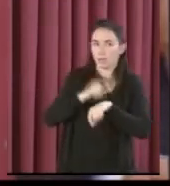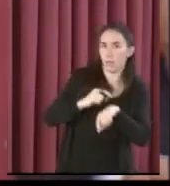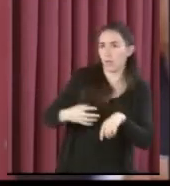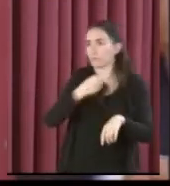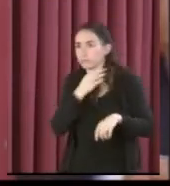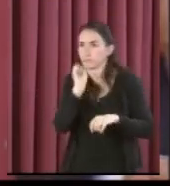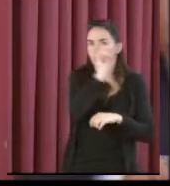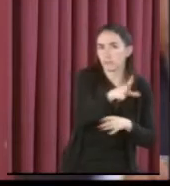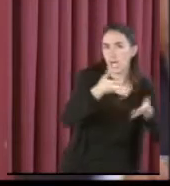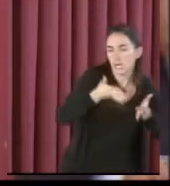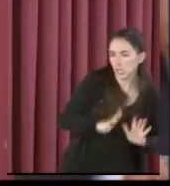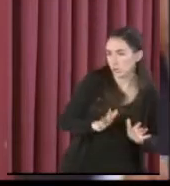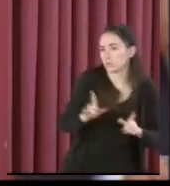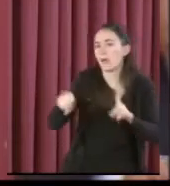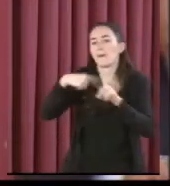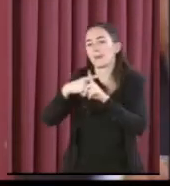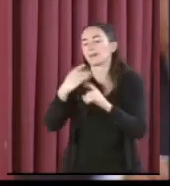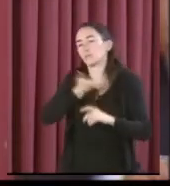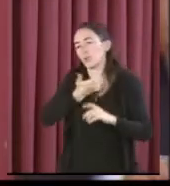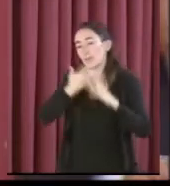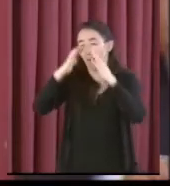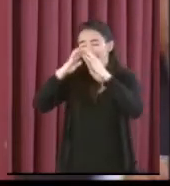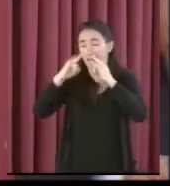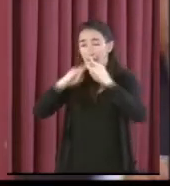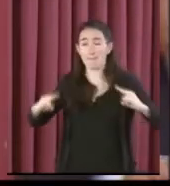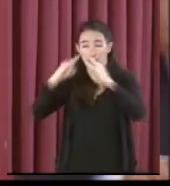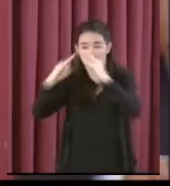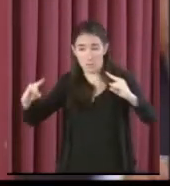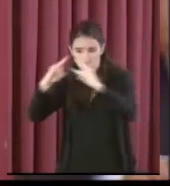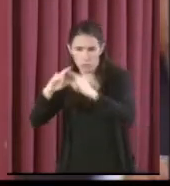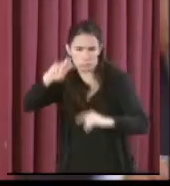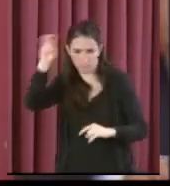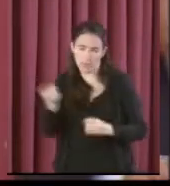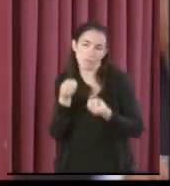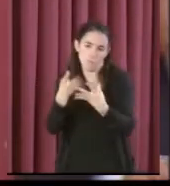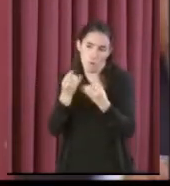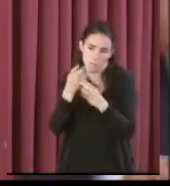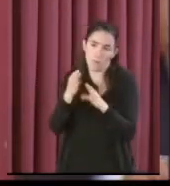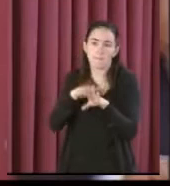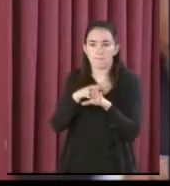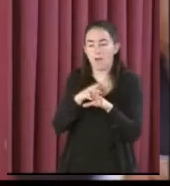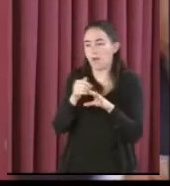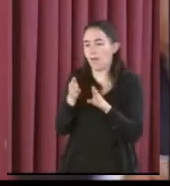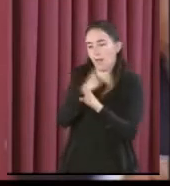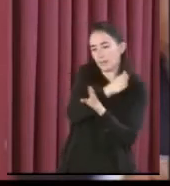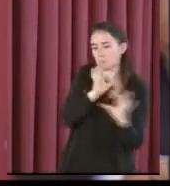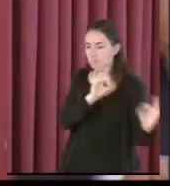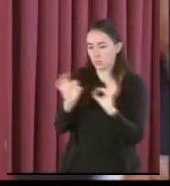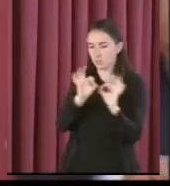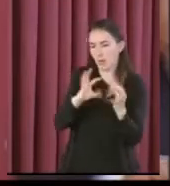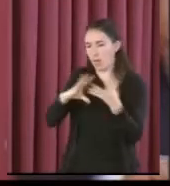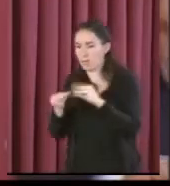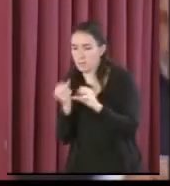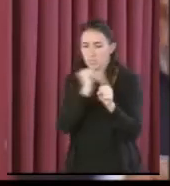campamentos municipales y en las actividades que se promueven desde este ayuntamiento. Estas son 4 medidas ya